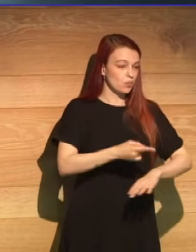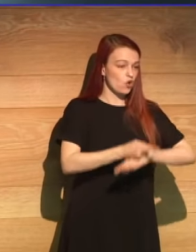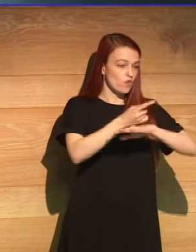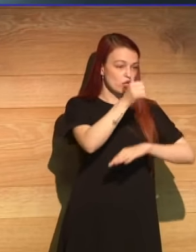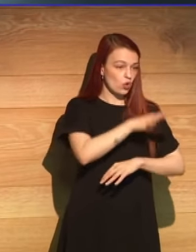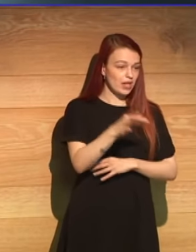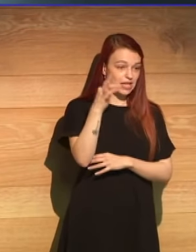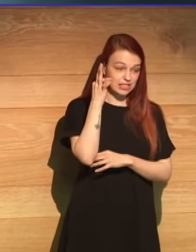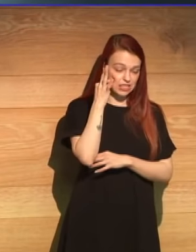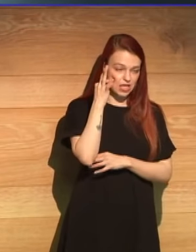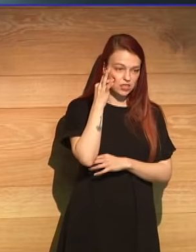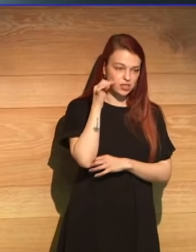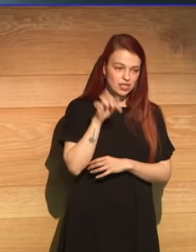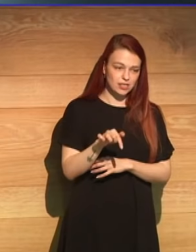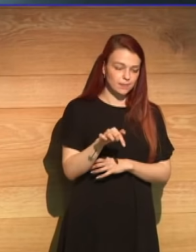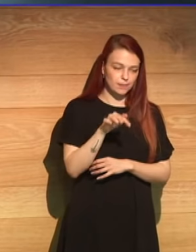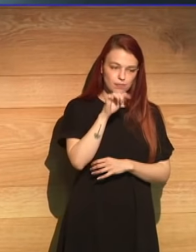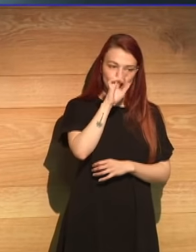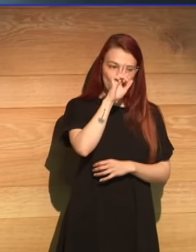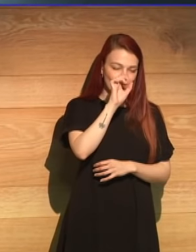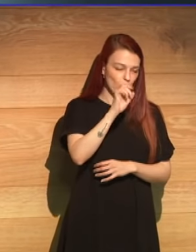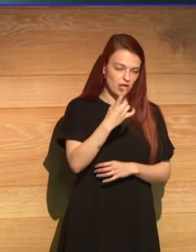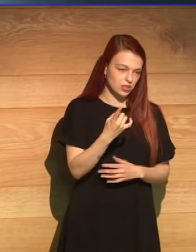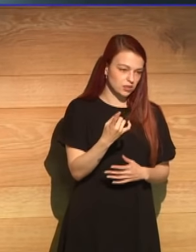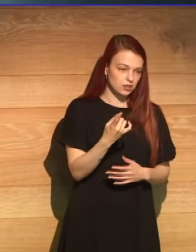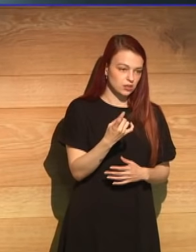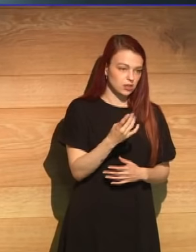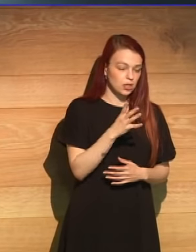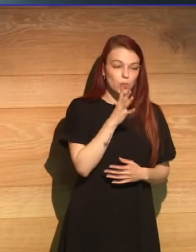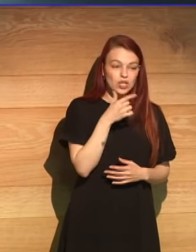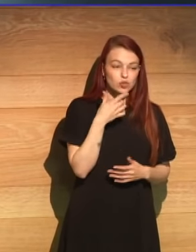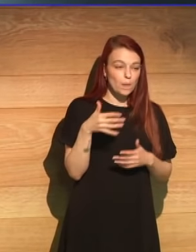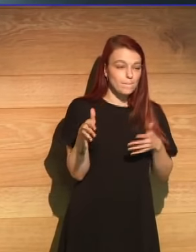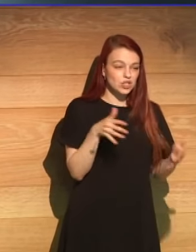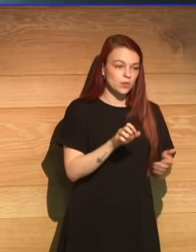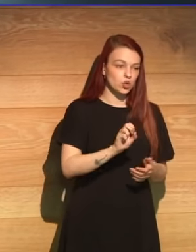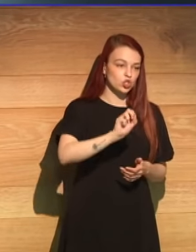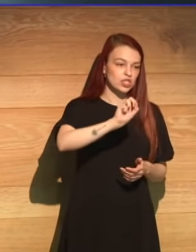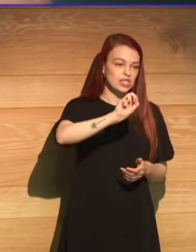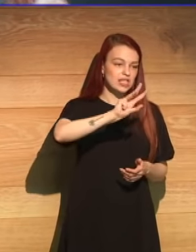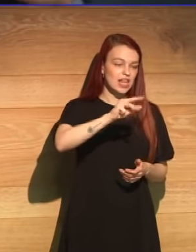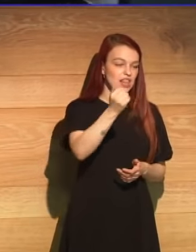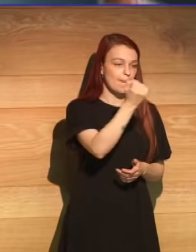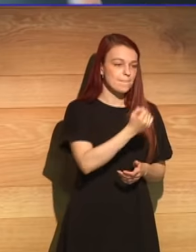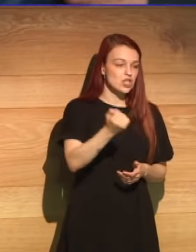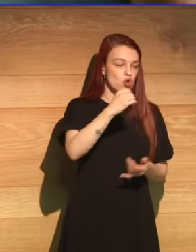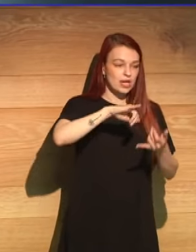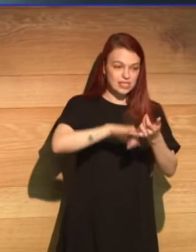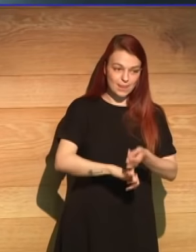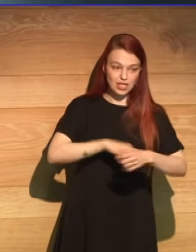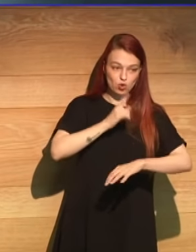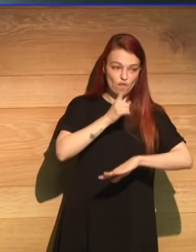Javier, es quizá lo más preocupante de todo, ¿no? Hablamos de una estimación de 13 millones de matrimonios